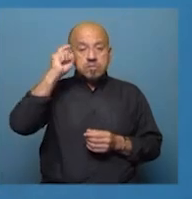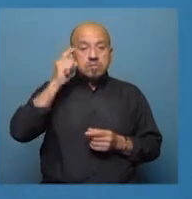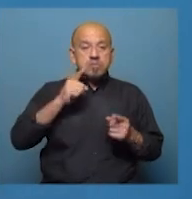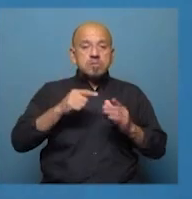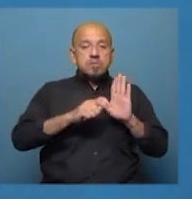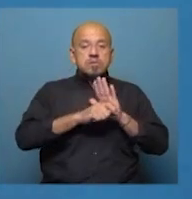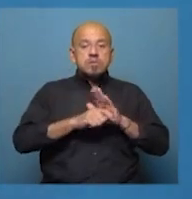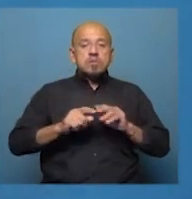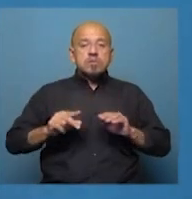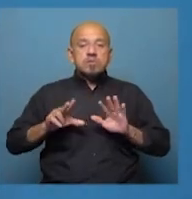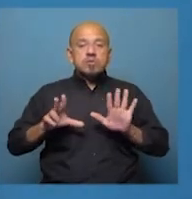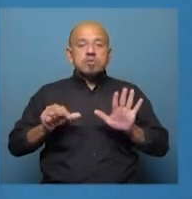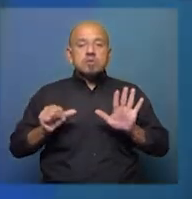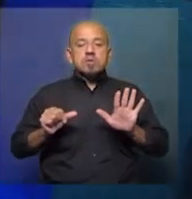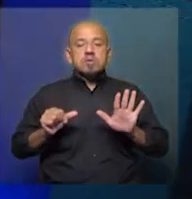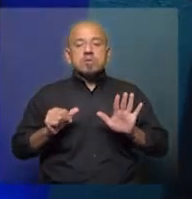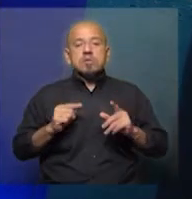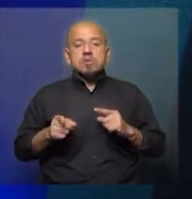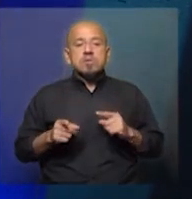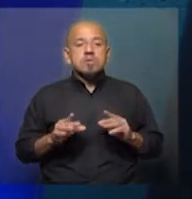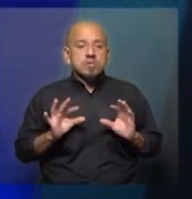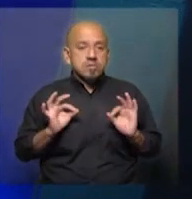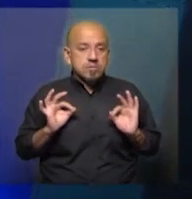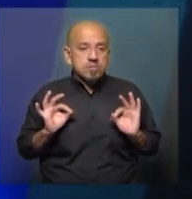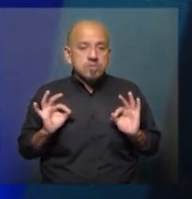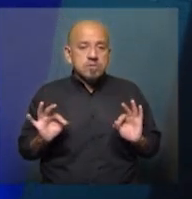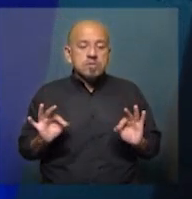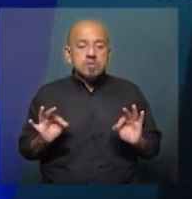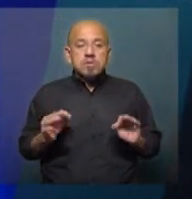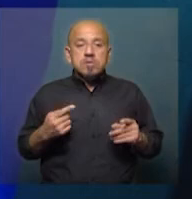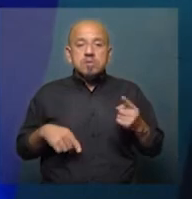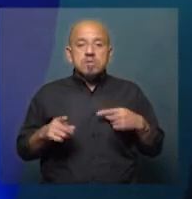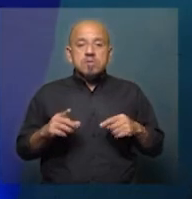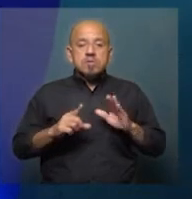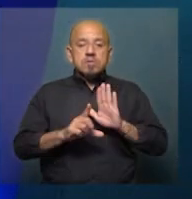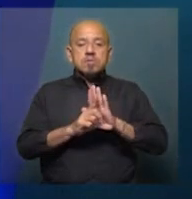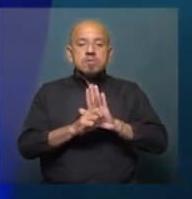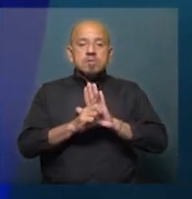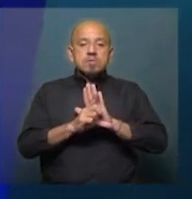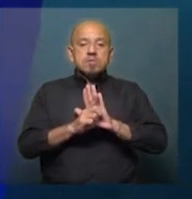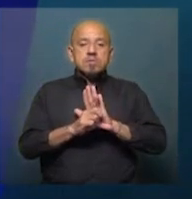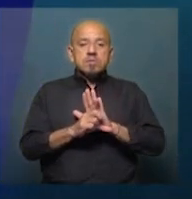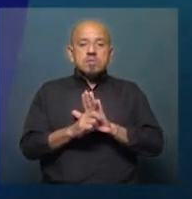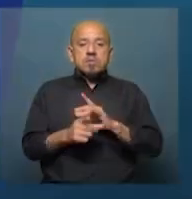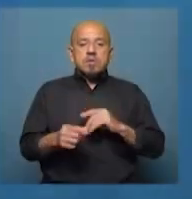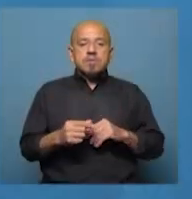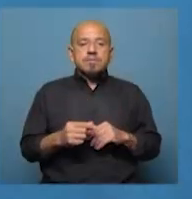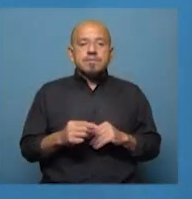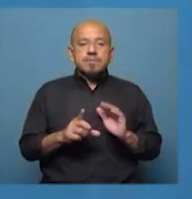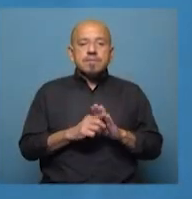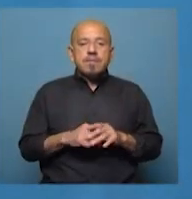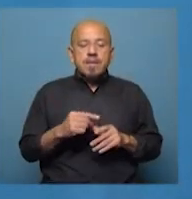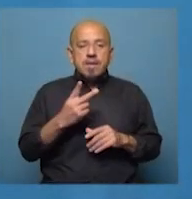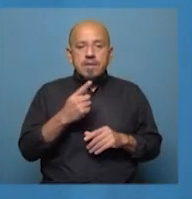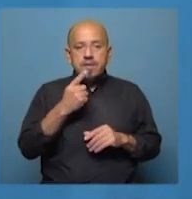artículo 86 está bien nadie está negando eso pero la ley esta ley del 2018 justamente